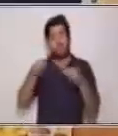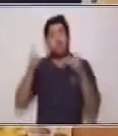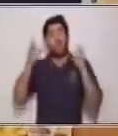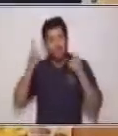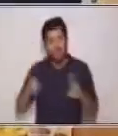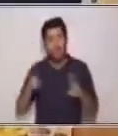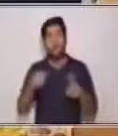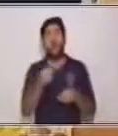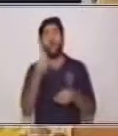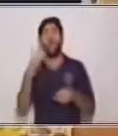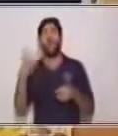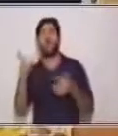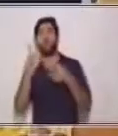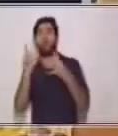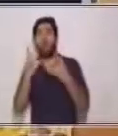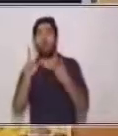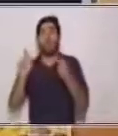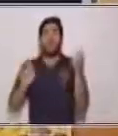la